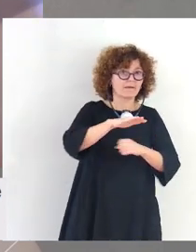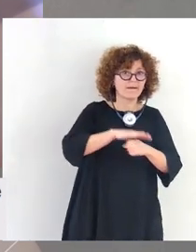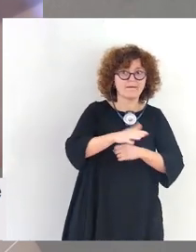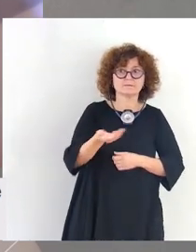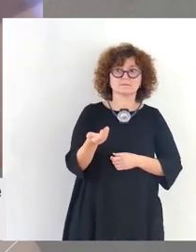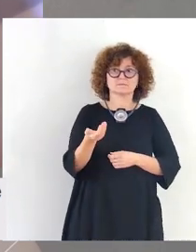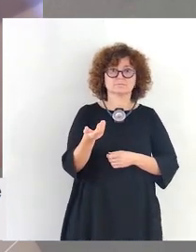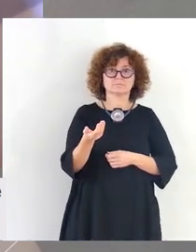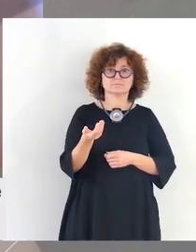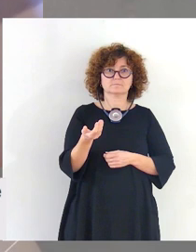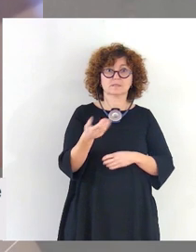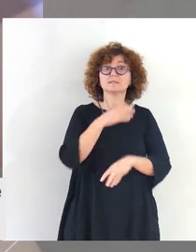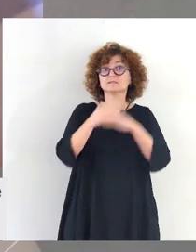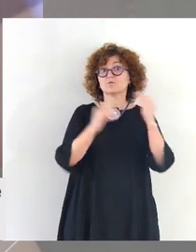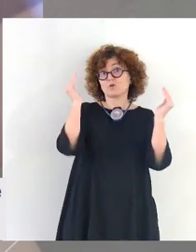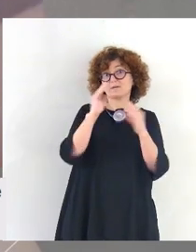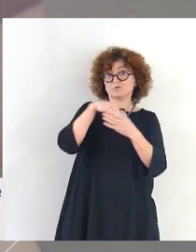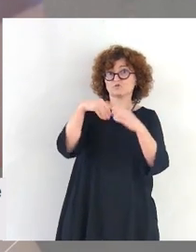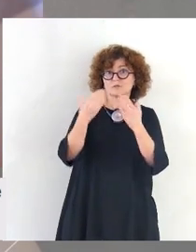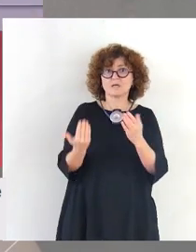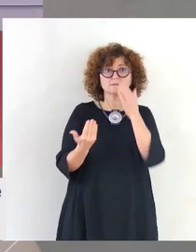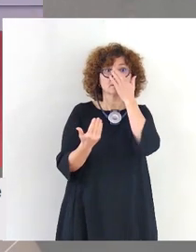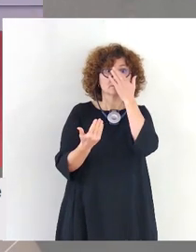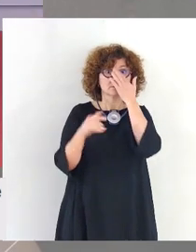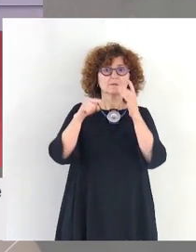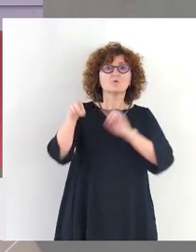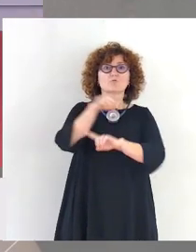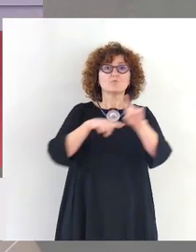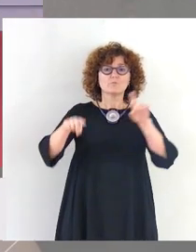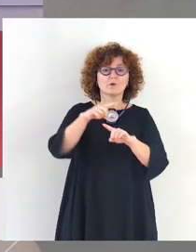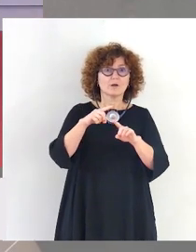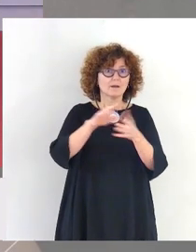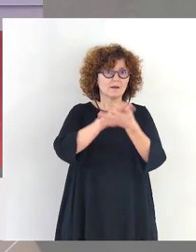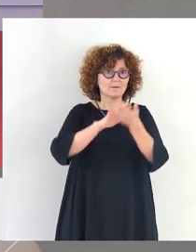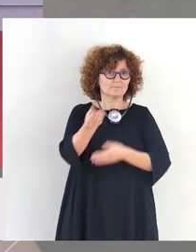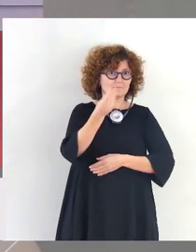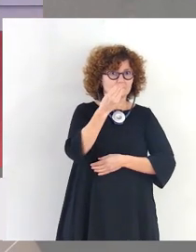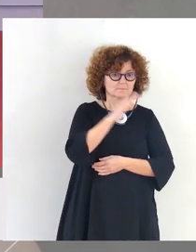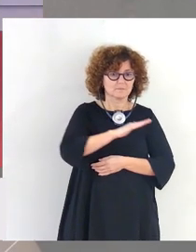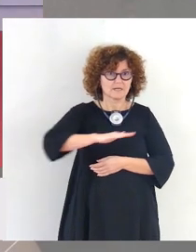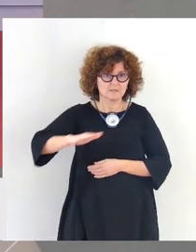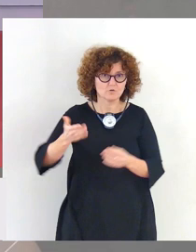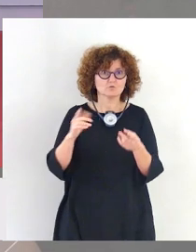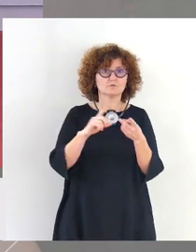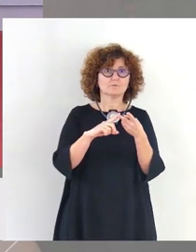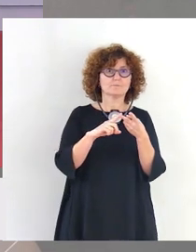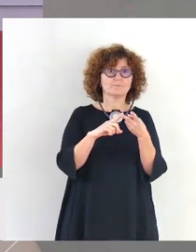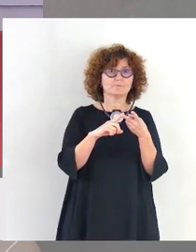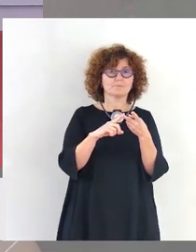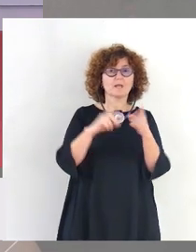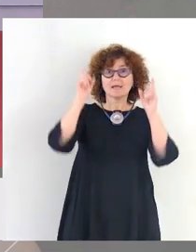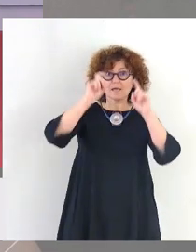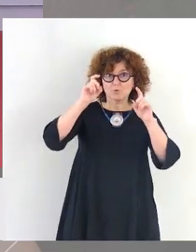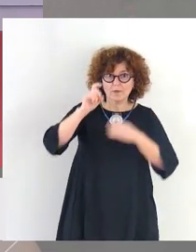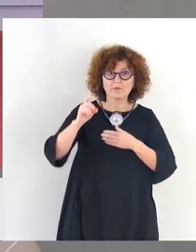utiliza menos en la casa y esto tiene un problema cuando hablamos de nutrición infantil cuando hablamos de Educación